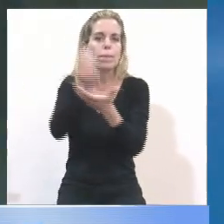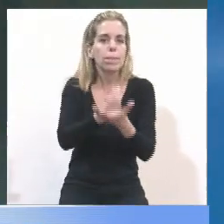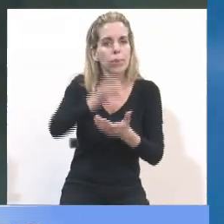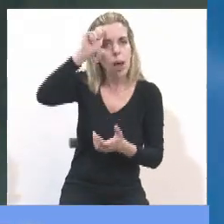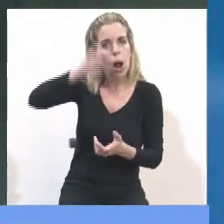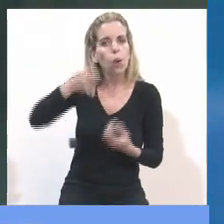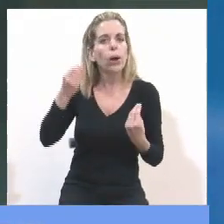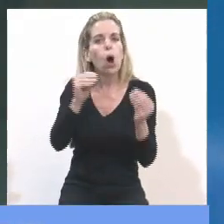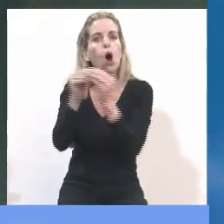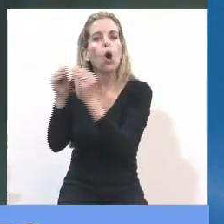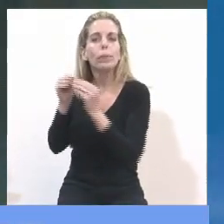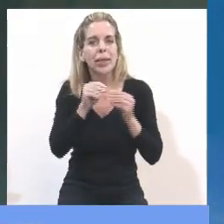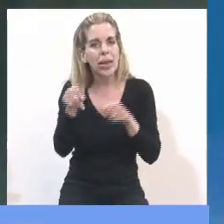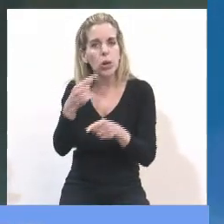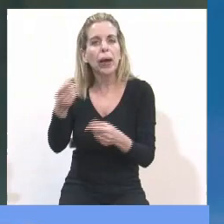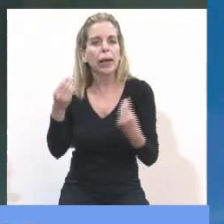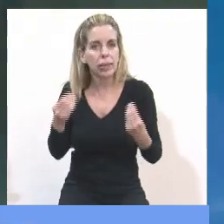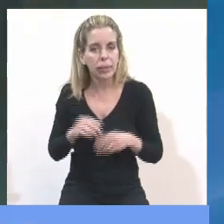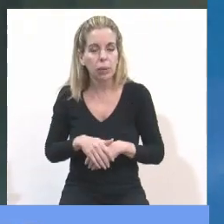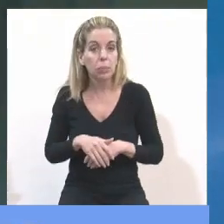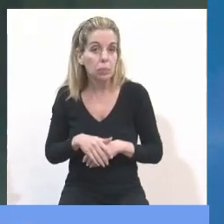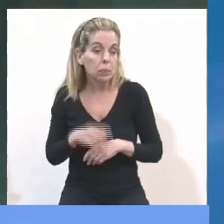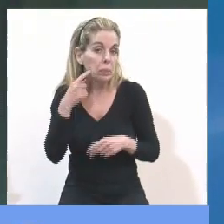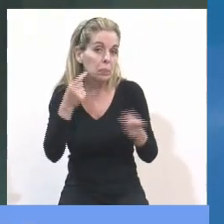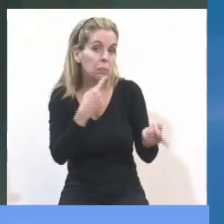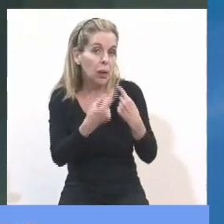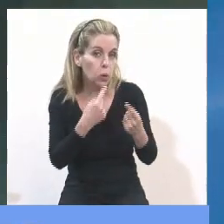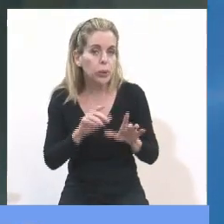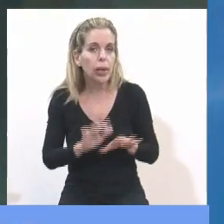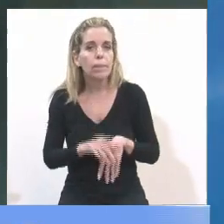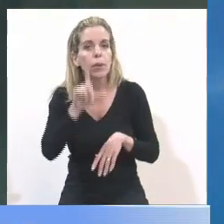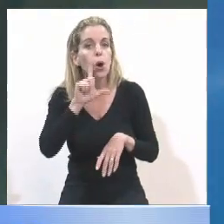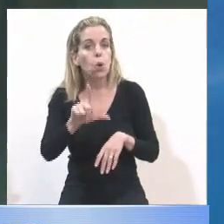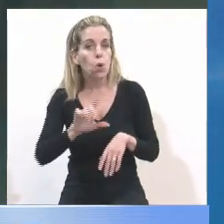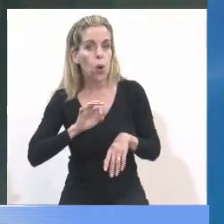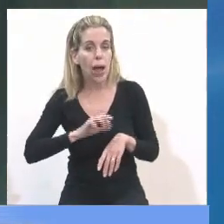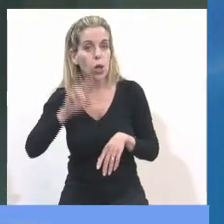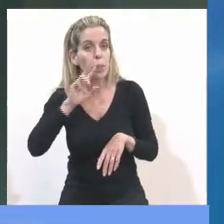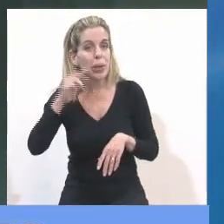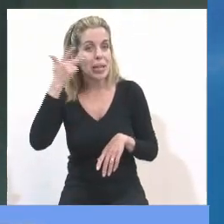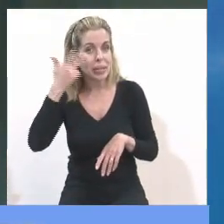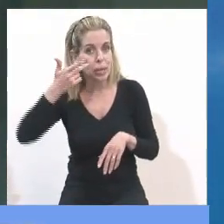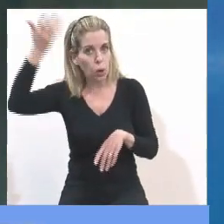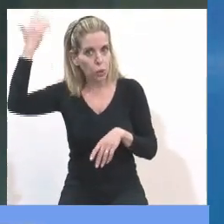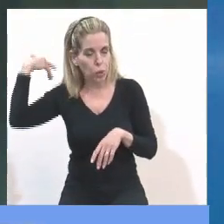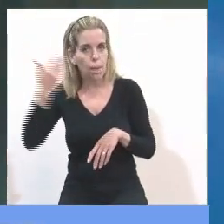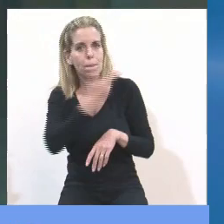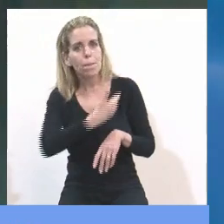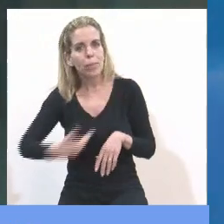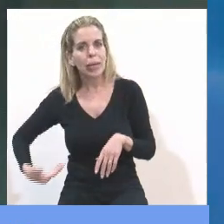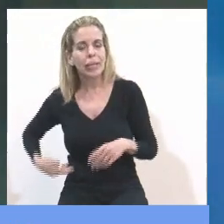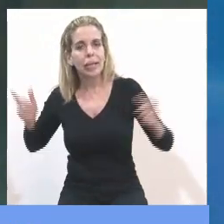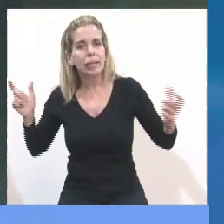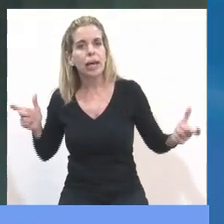la República Argentina. Resulta, señora presidenta, que yo le cuento que en julio del 2018, el presidente de